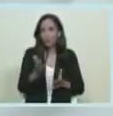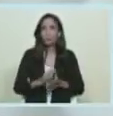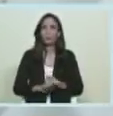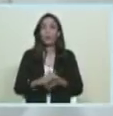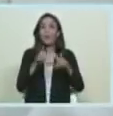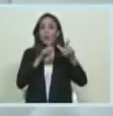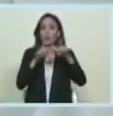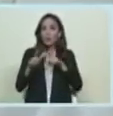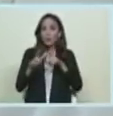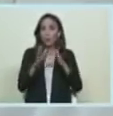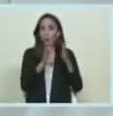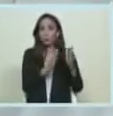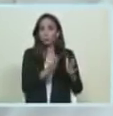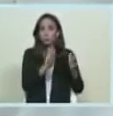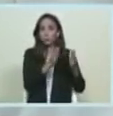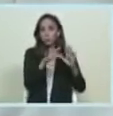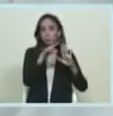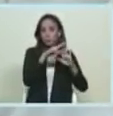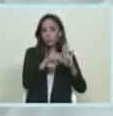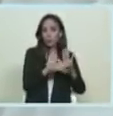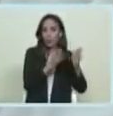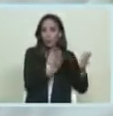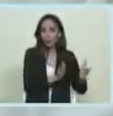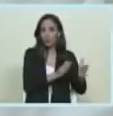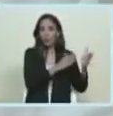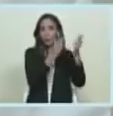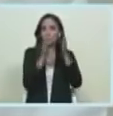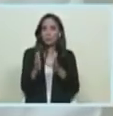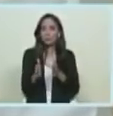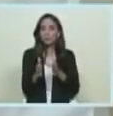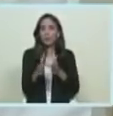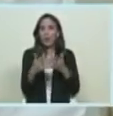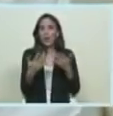paso, vamos al área de,